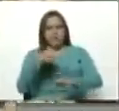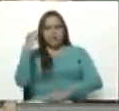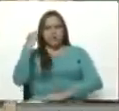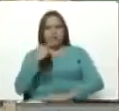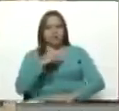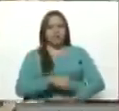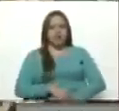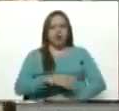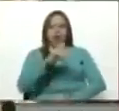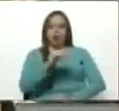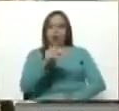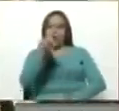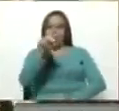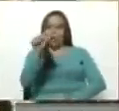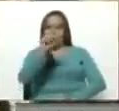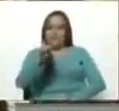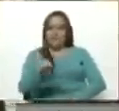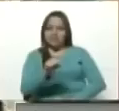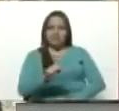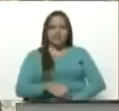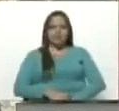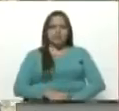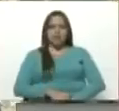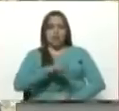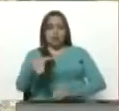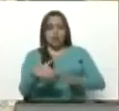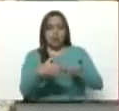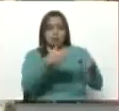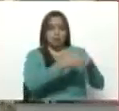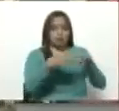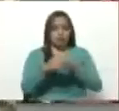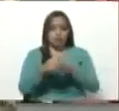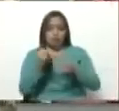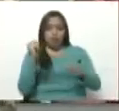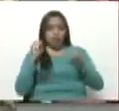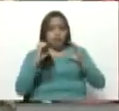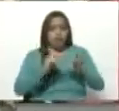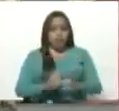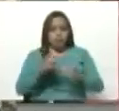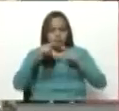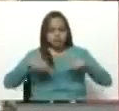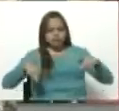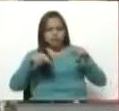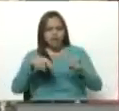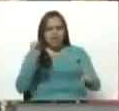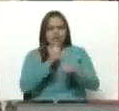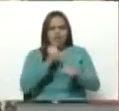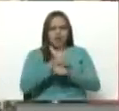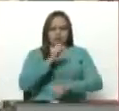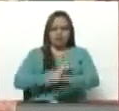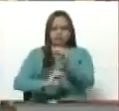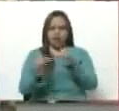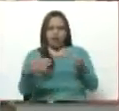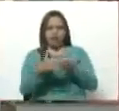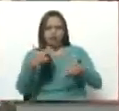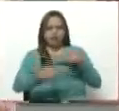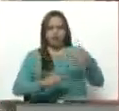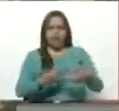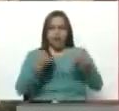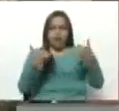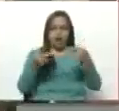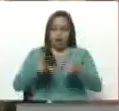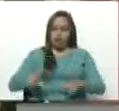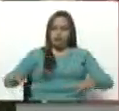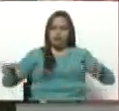el CONAS. Allí todo nuestro cuerpo trabajando para combatir las bandas delictivas. Estamos acá en el